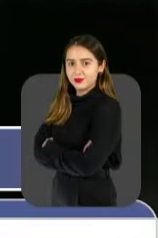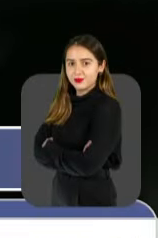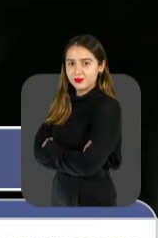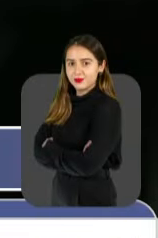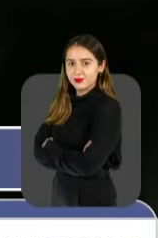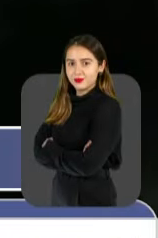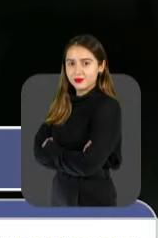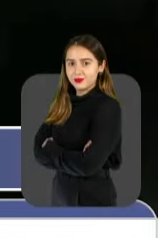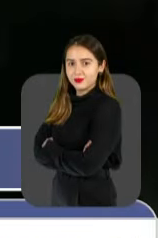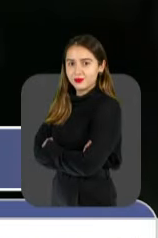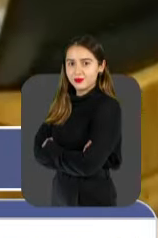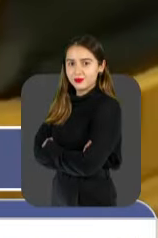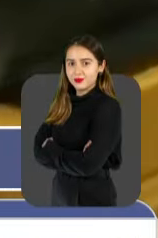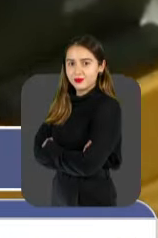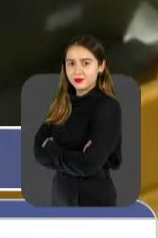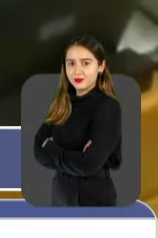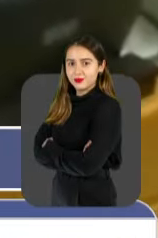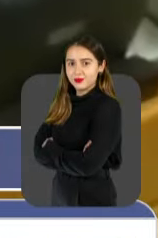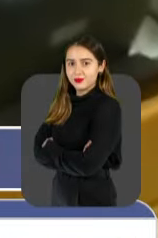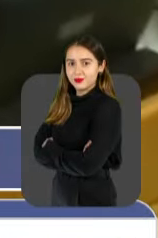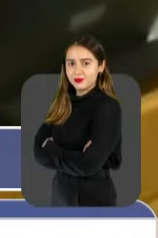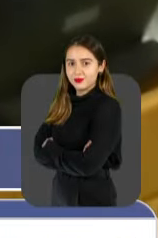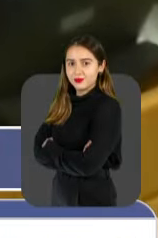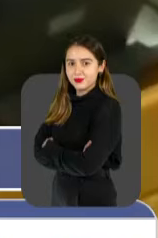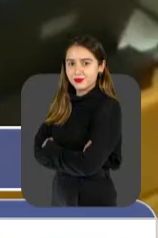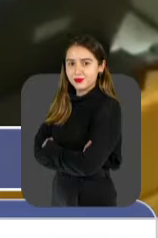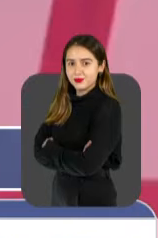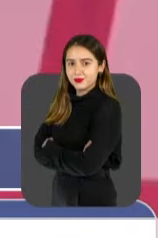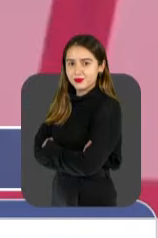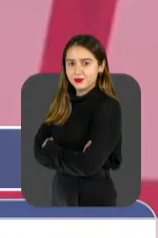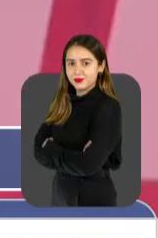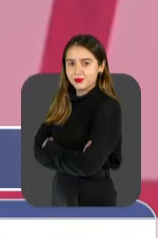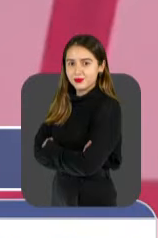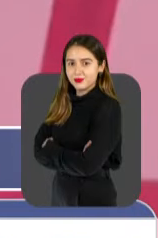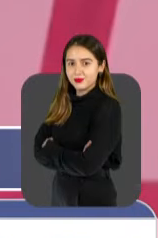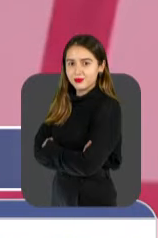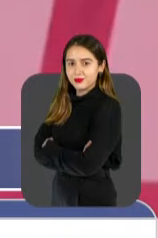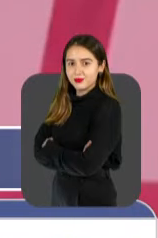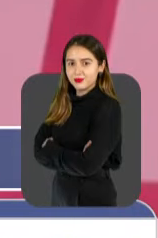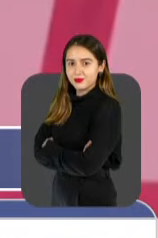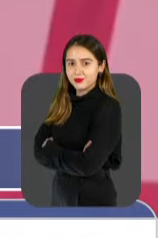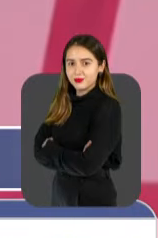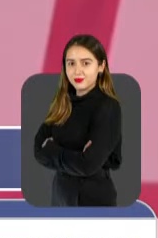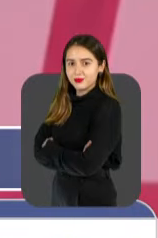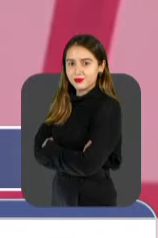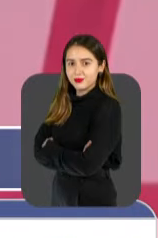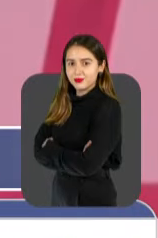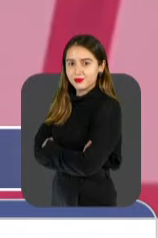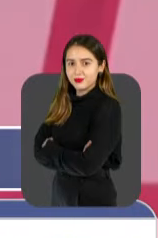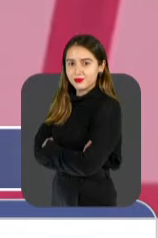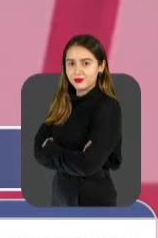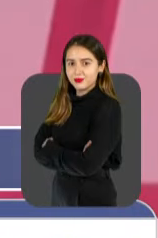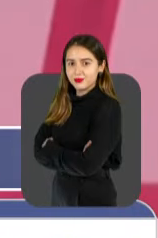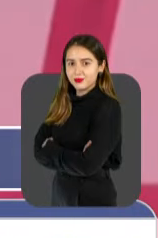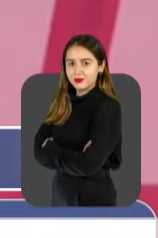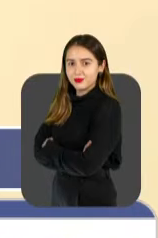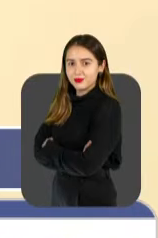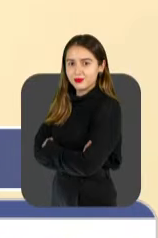se quiere institucionalizar la situación, y han intentado que no se apunte a la UDI como la responsable de lo que hizo o no el exministro.